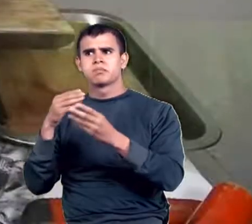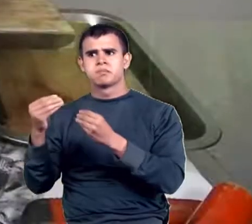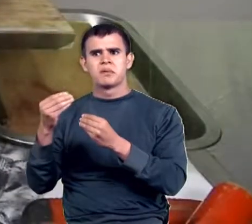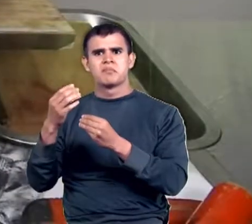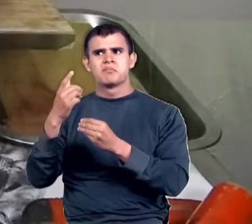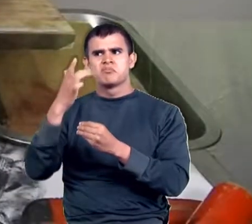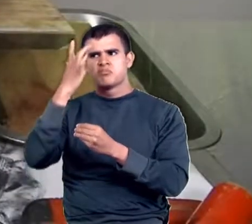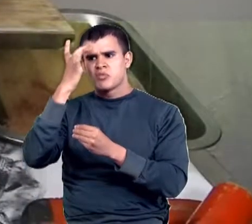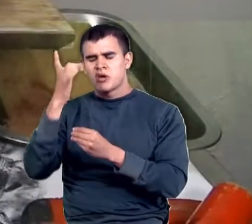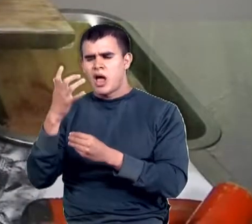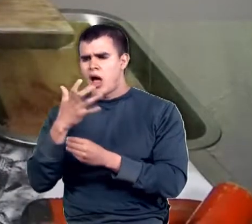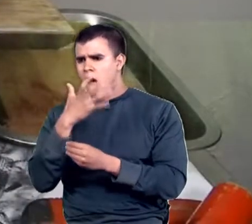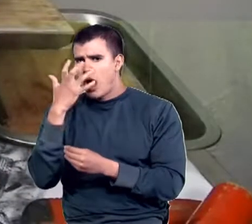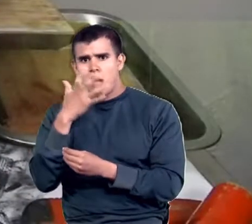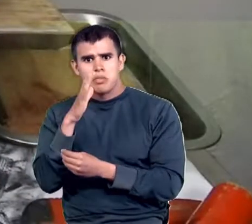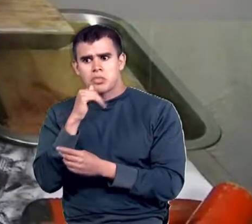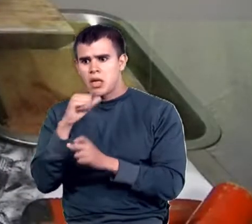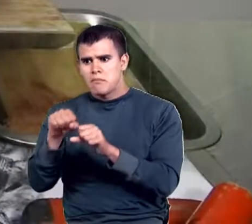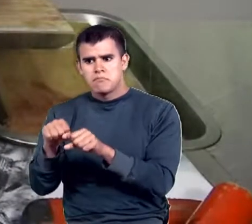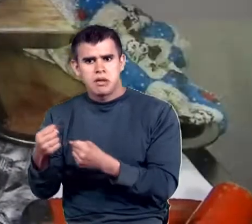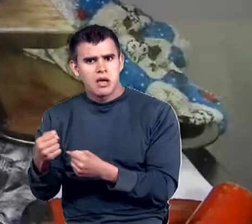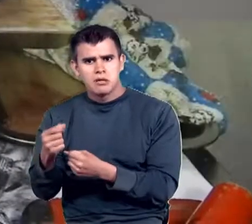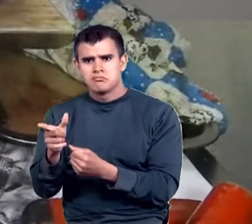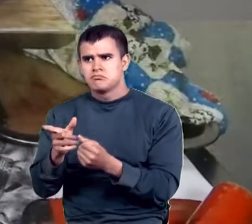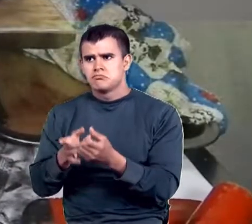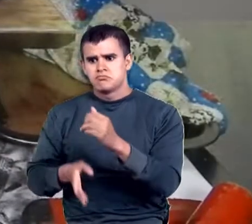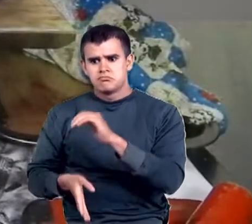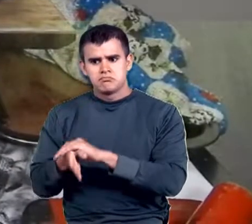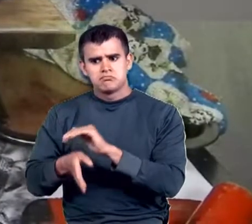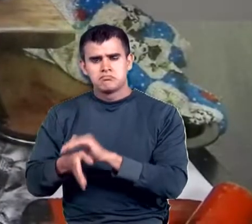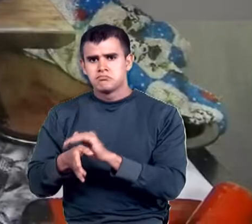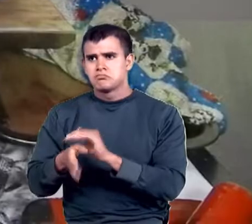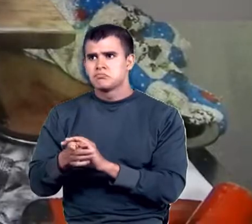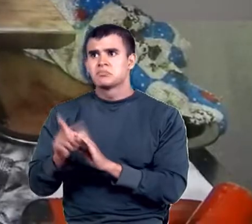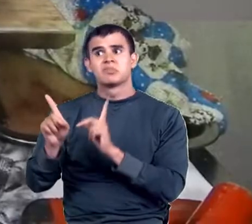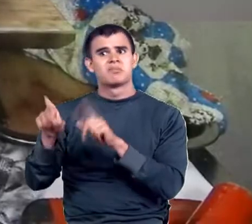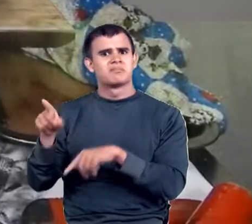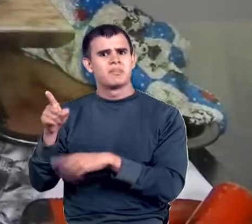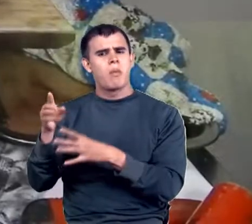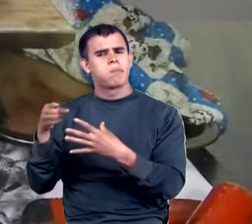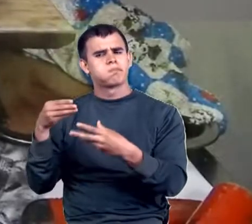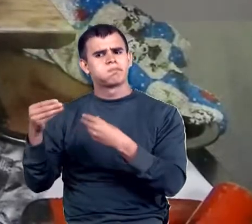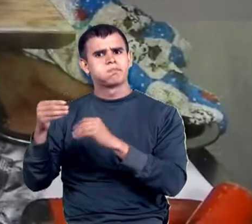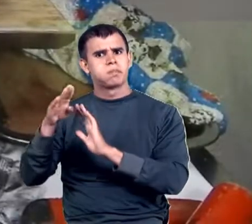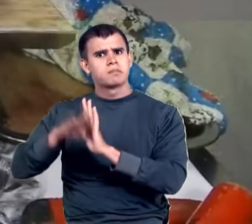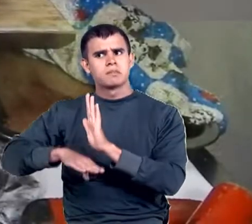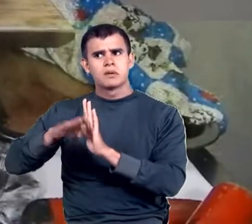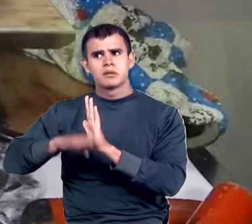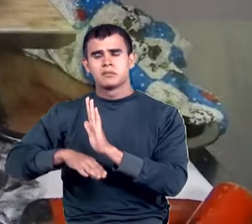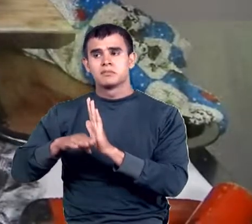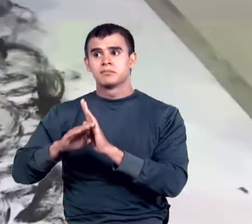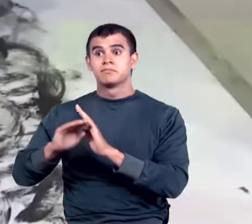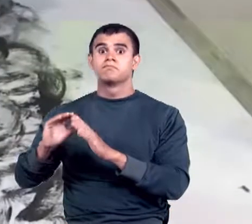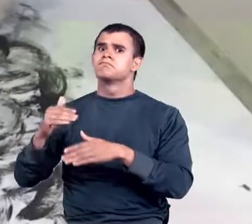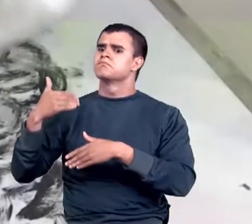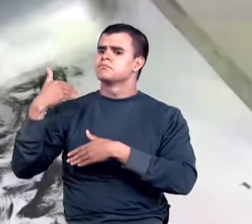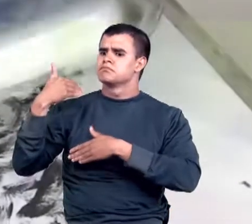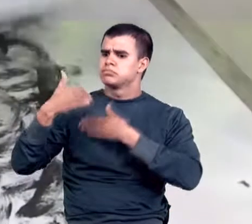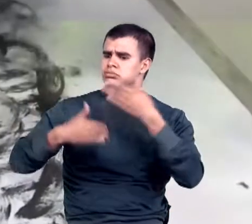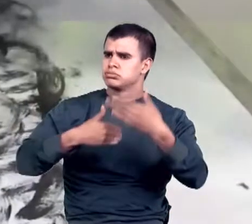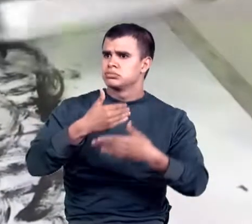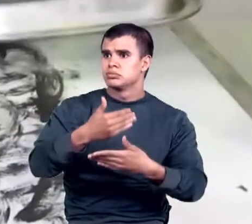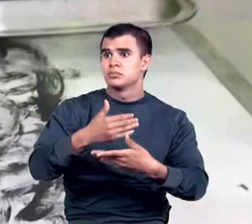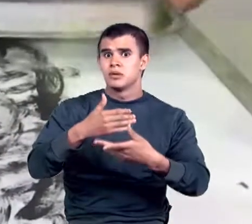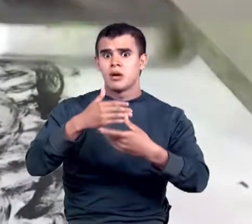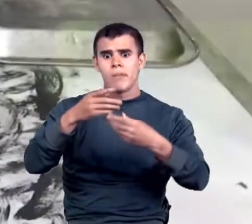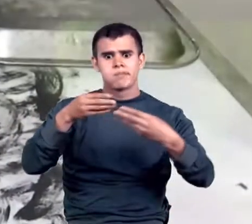altas temperaturas, facilitaban la manipulación de la fabricación y también por ser de bajo costo en su producción. Con el paso del